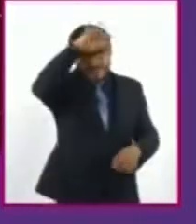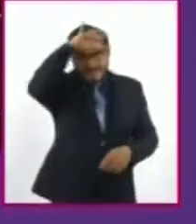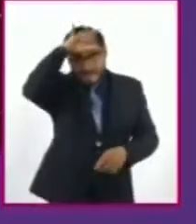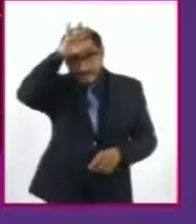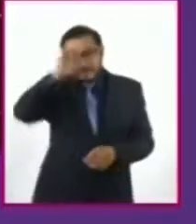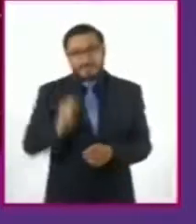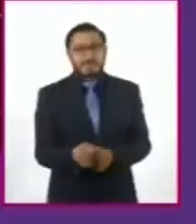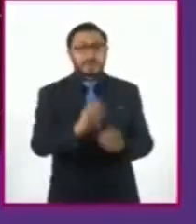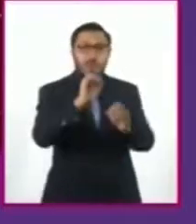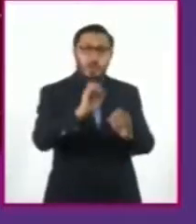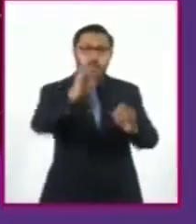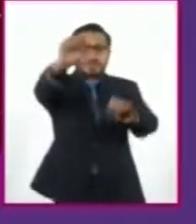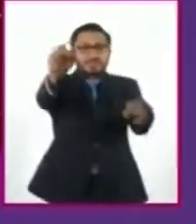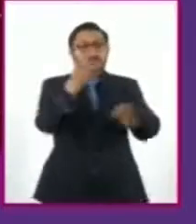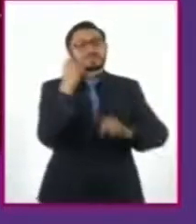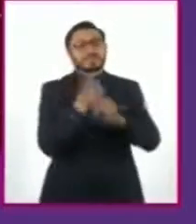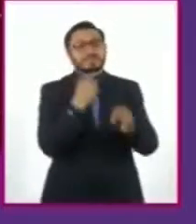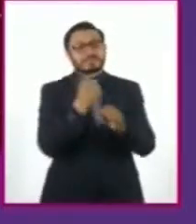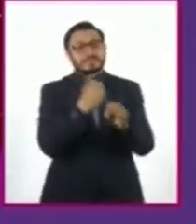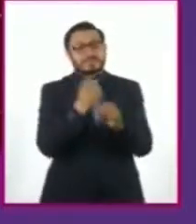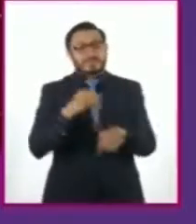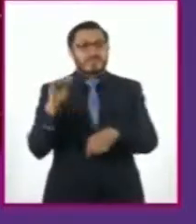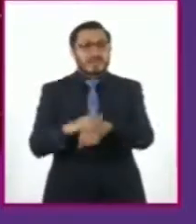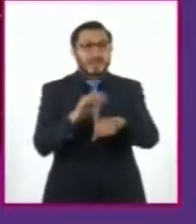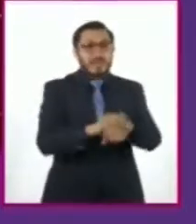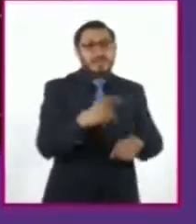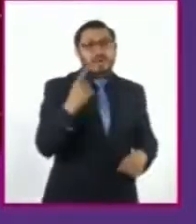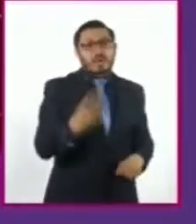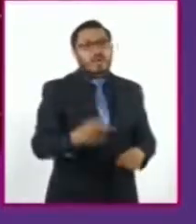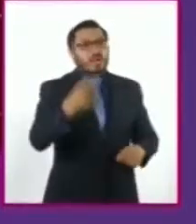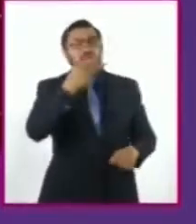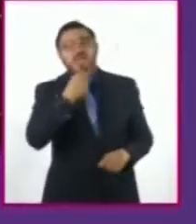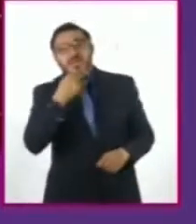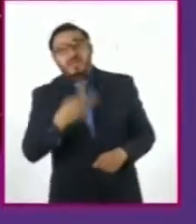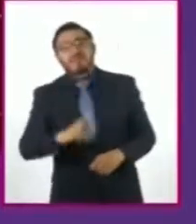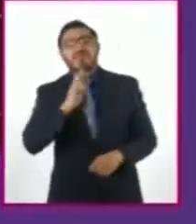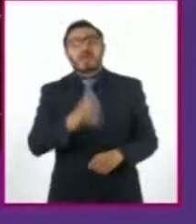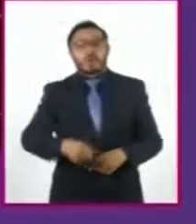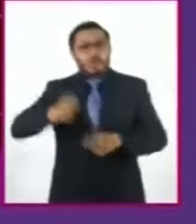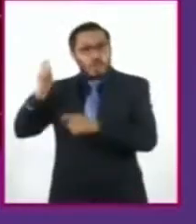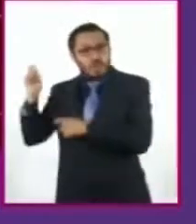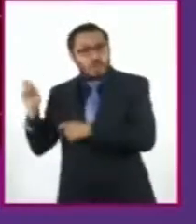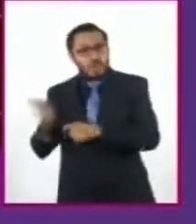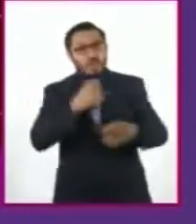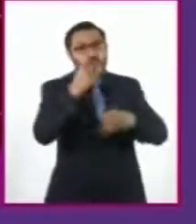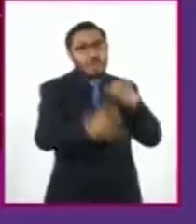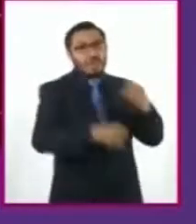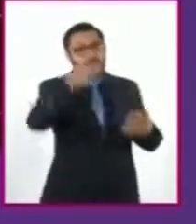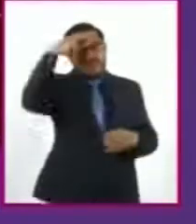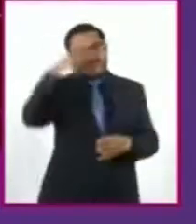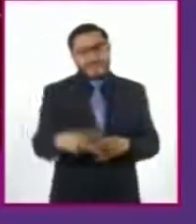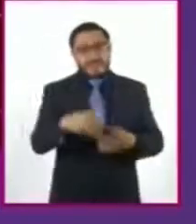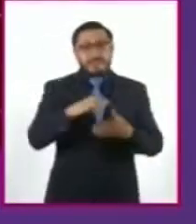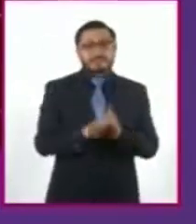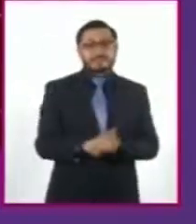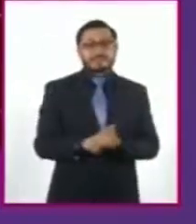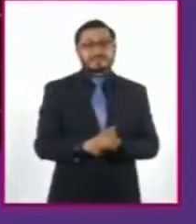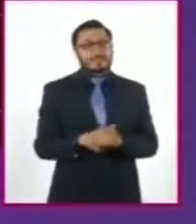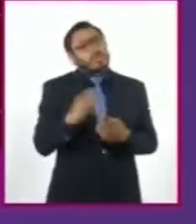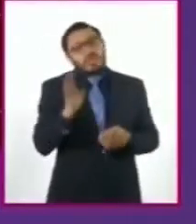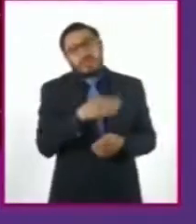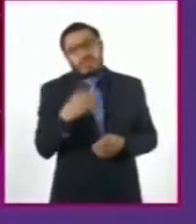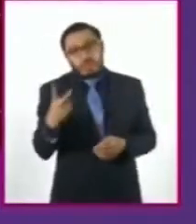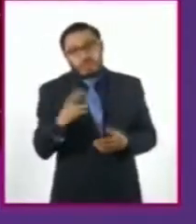estar practicando y ser amigo de uno de los mejores jugadores de la Liga Mexicana, bueno, eran dos, y